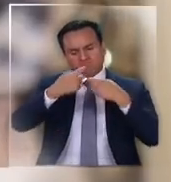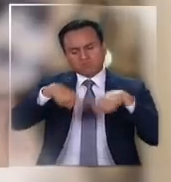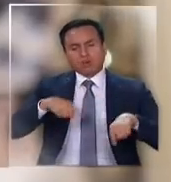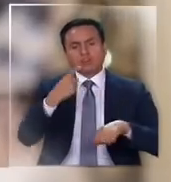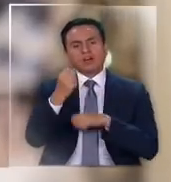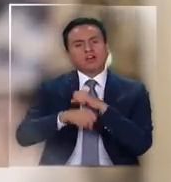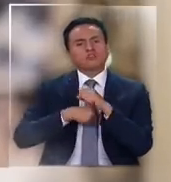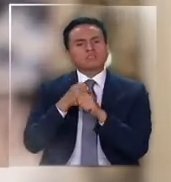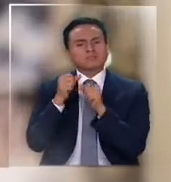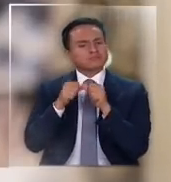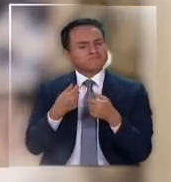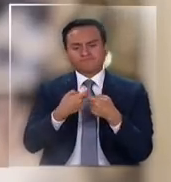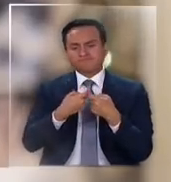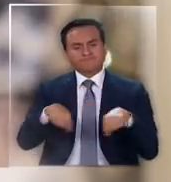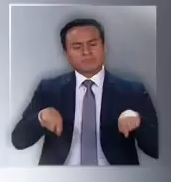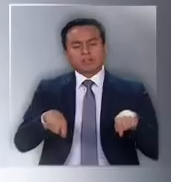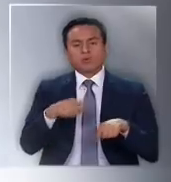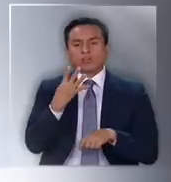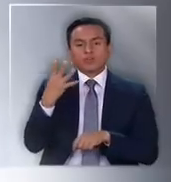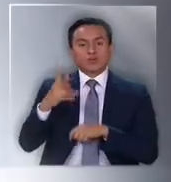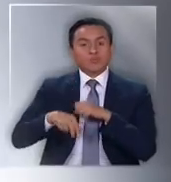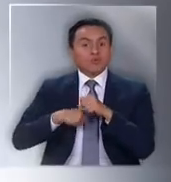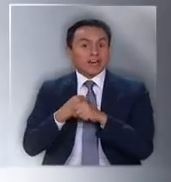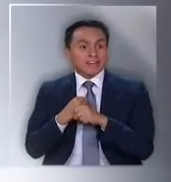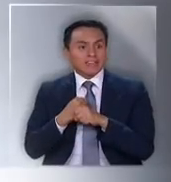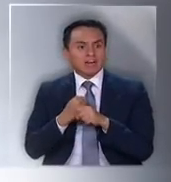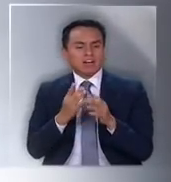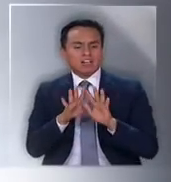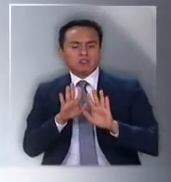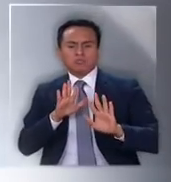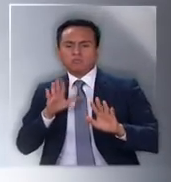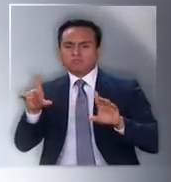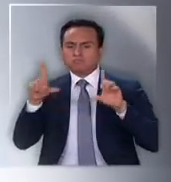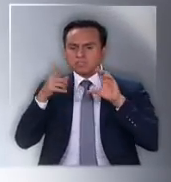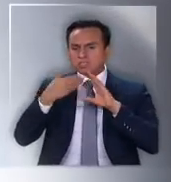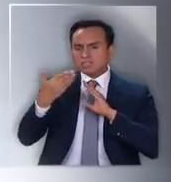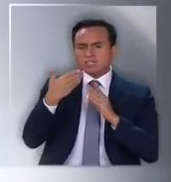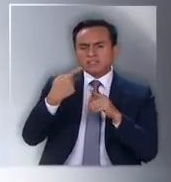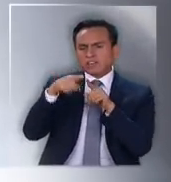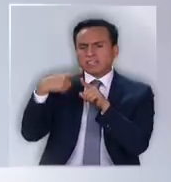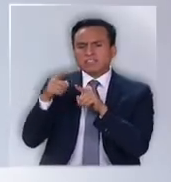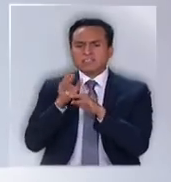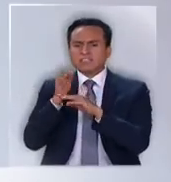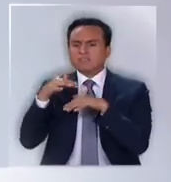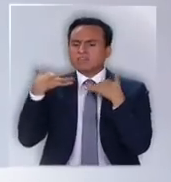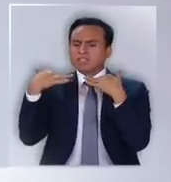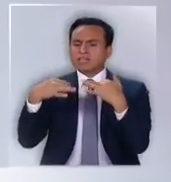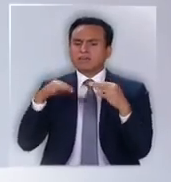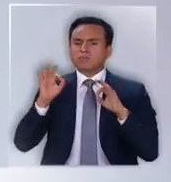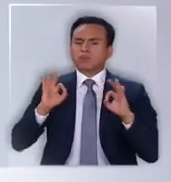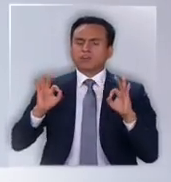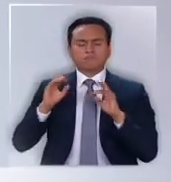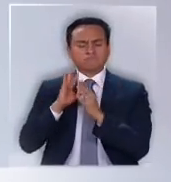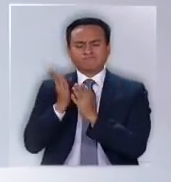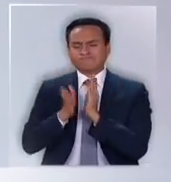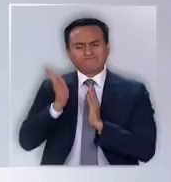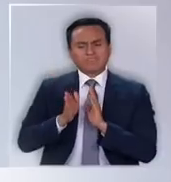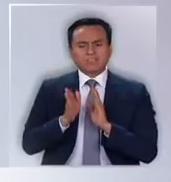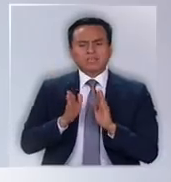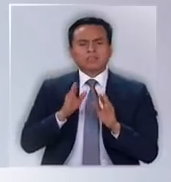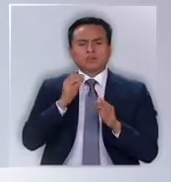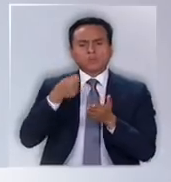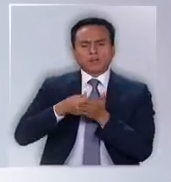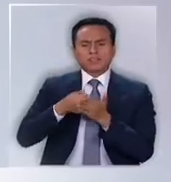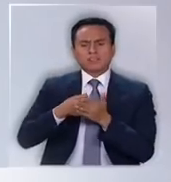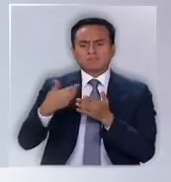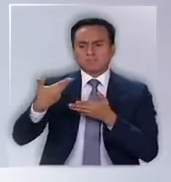años de matrimonio. Además, la mujer de 42 años se alejó de la prensa, canceló varios de sus desfiles de moda y la demanda por comprar sus